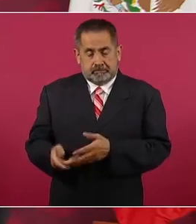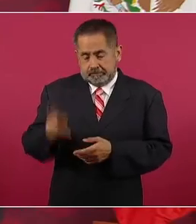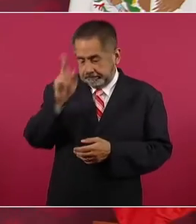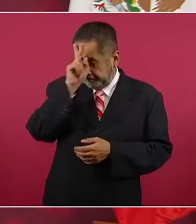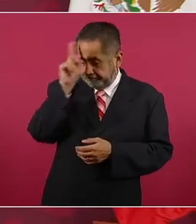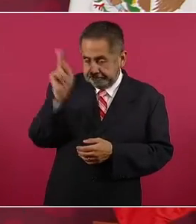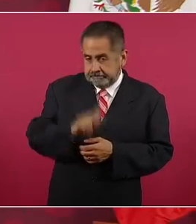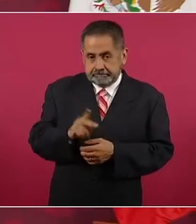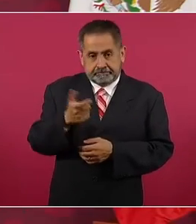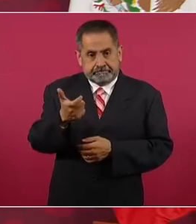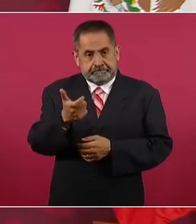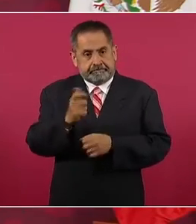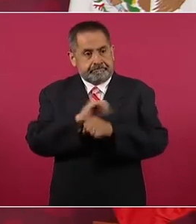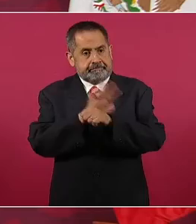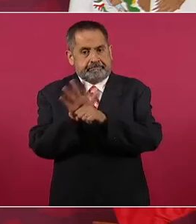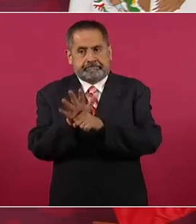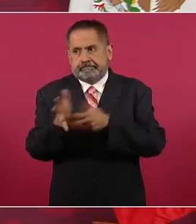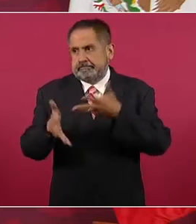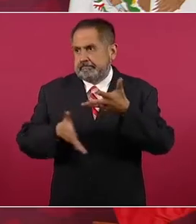pandemia.